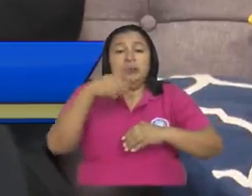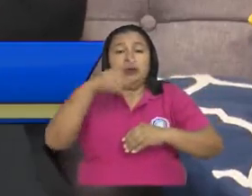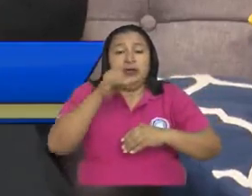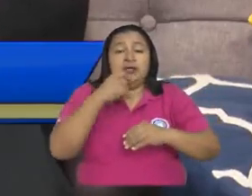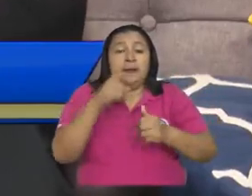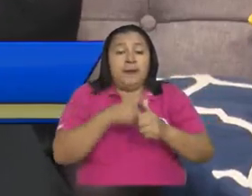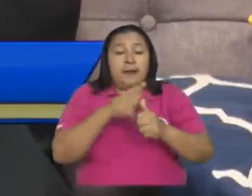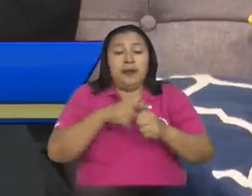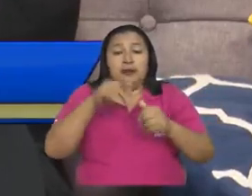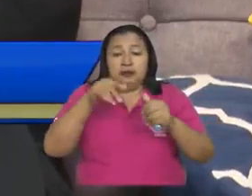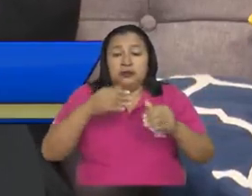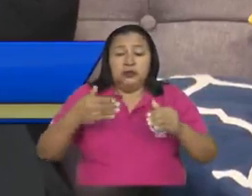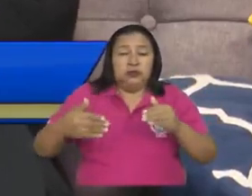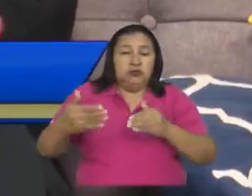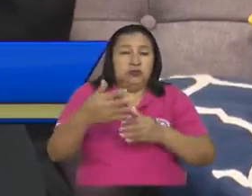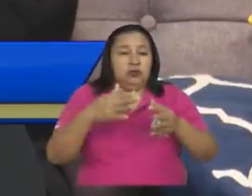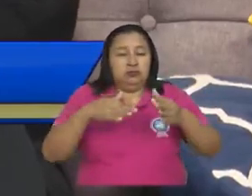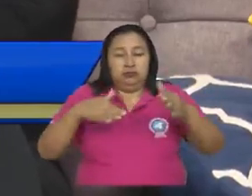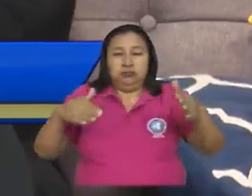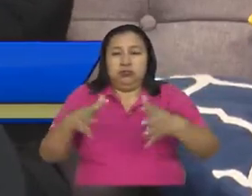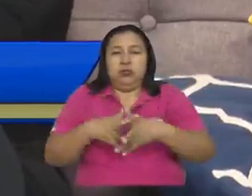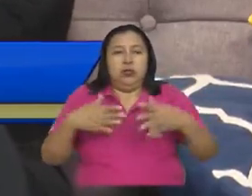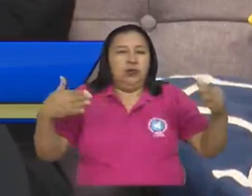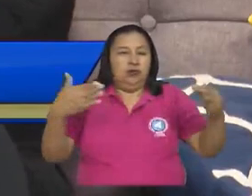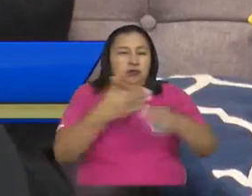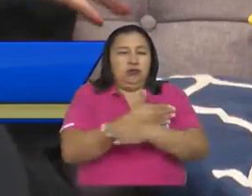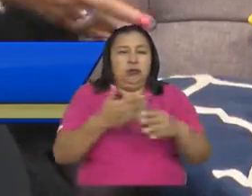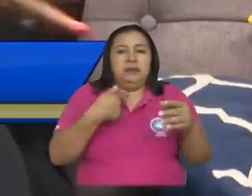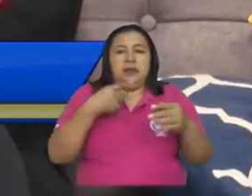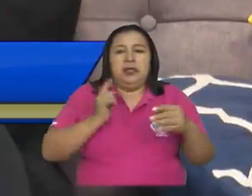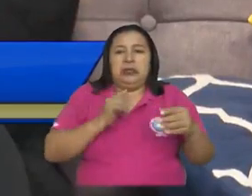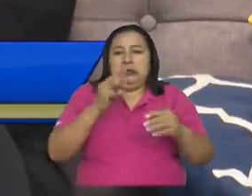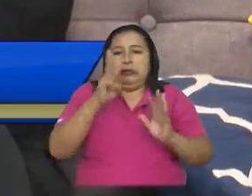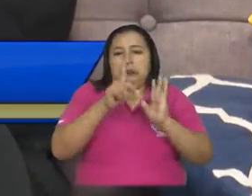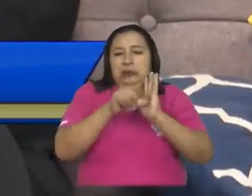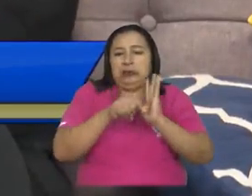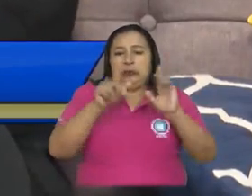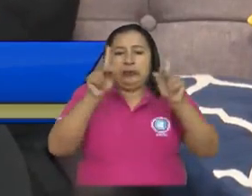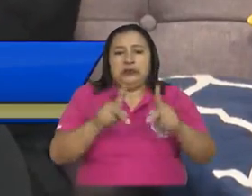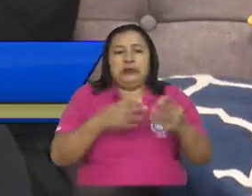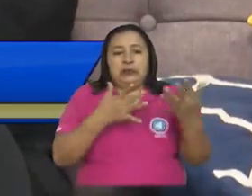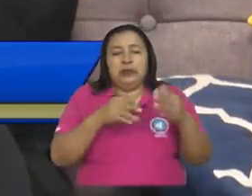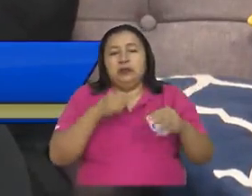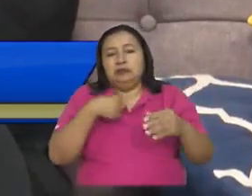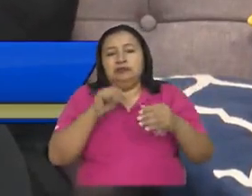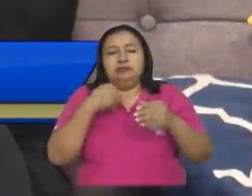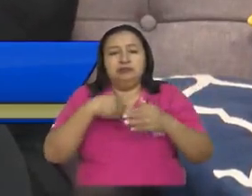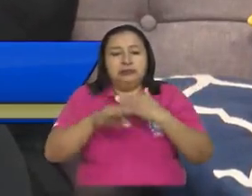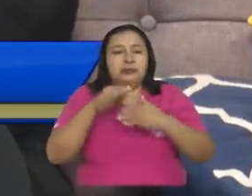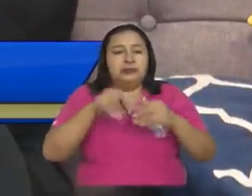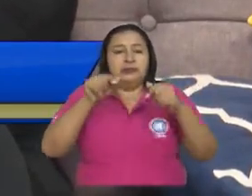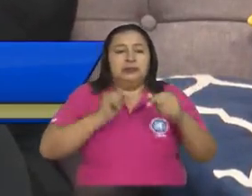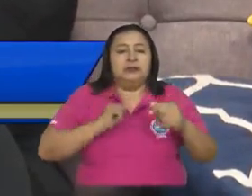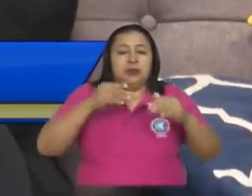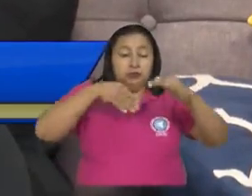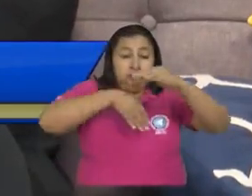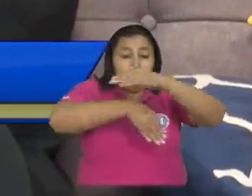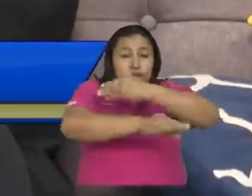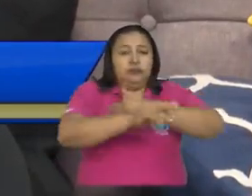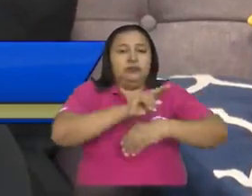se disminuyó el embotellamiento increíble. Ahora no pasa ni 3 minutos, creo, que un vehículo cuando pasa en su paso de nivel.